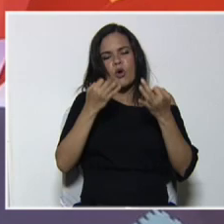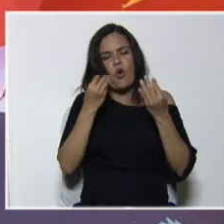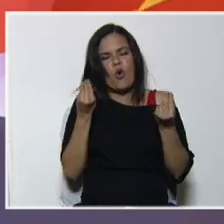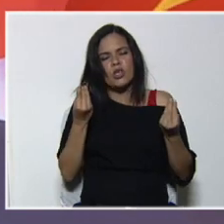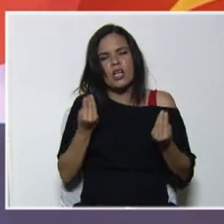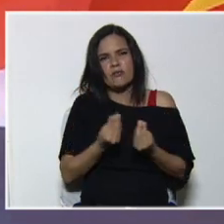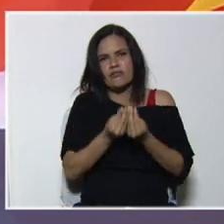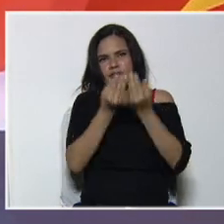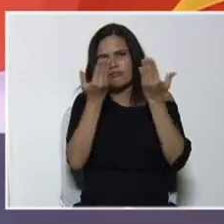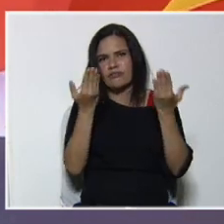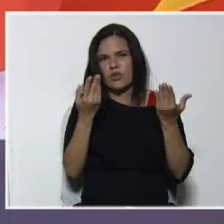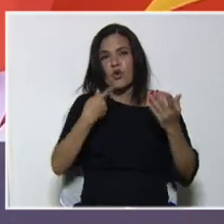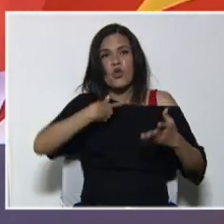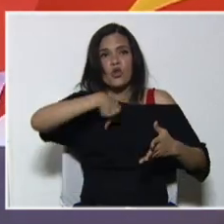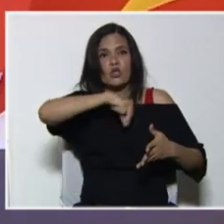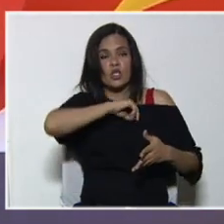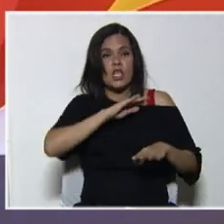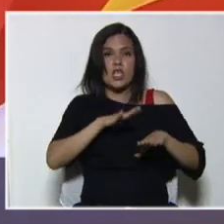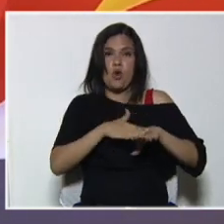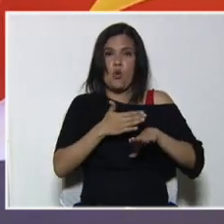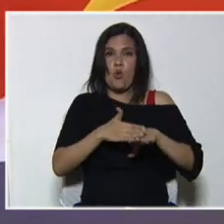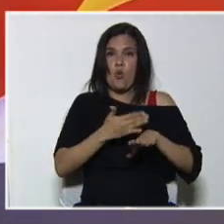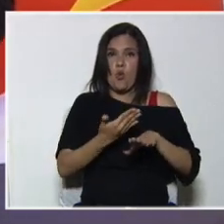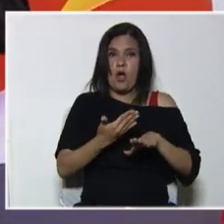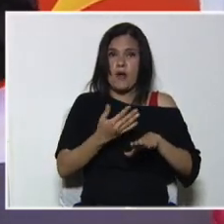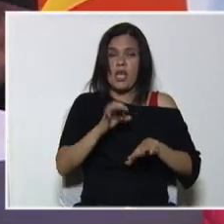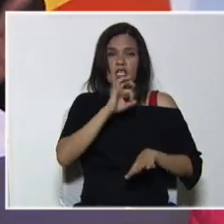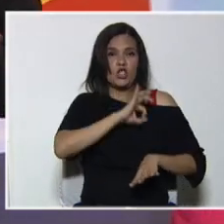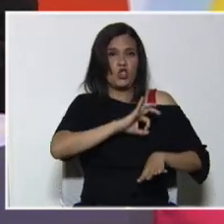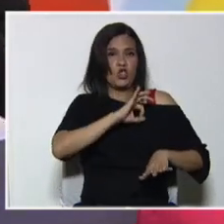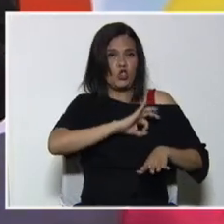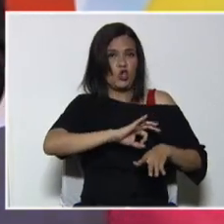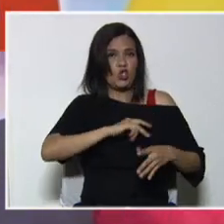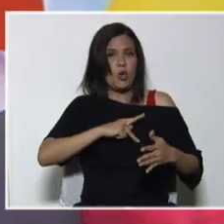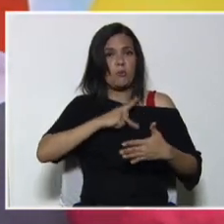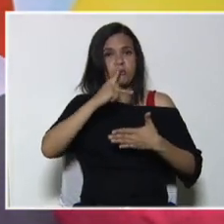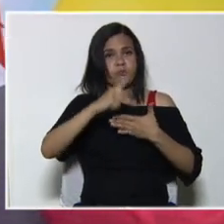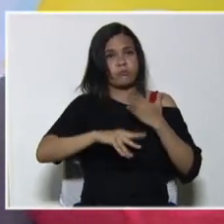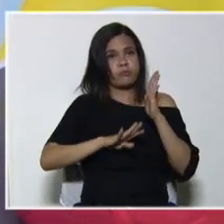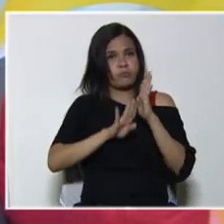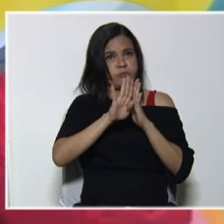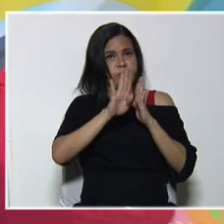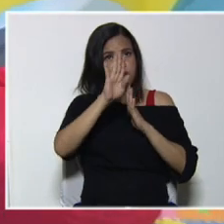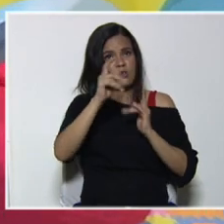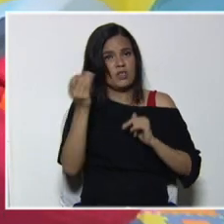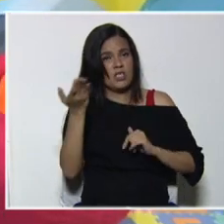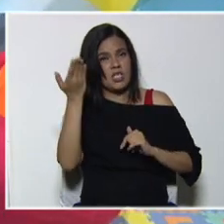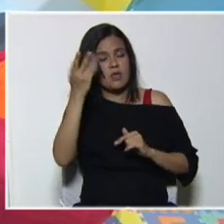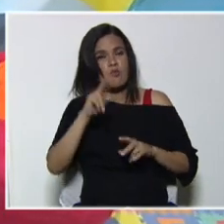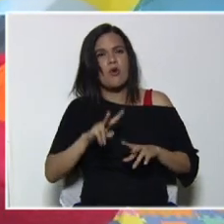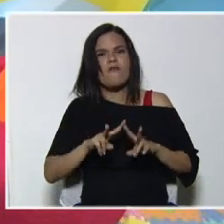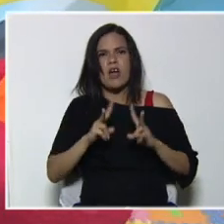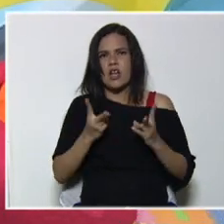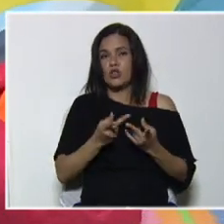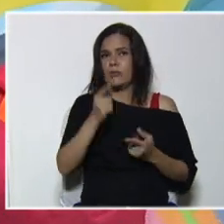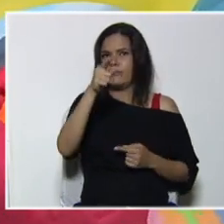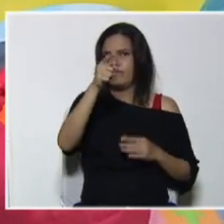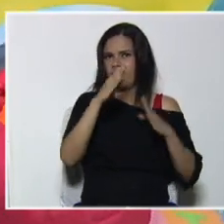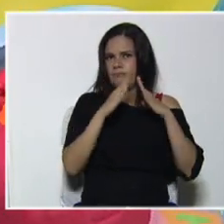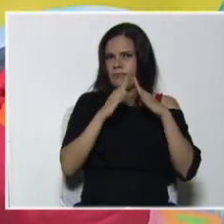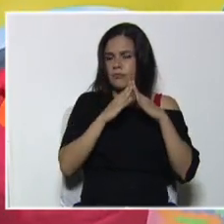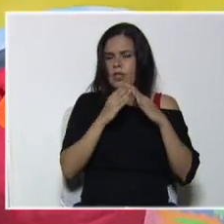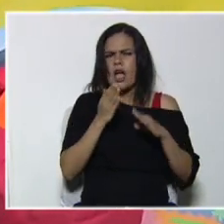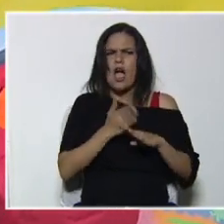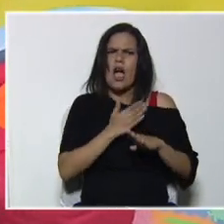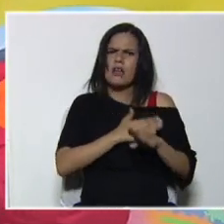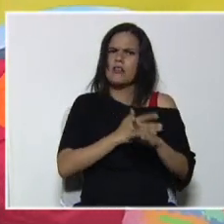con nosotros en este jueves socioproductivo que ha sido muy interesante y muy valioso para todos allá en casa. Antes